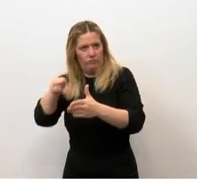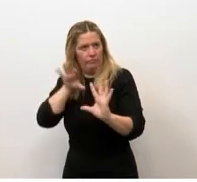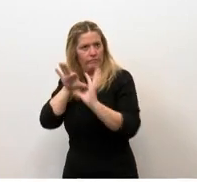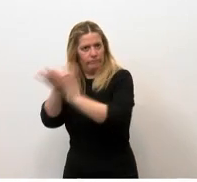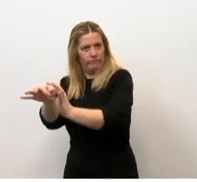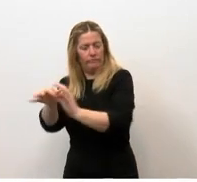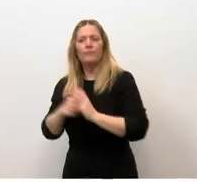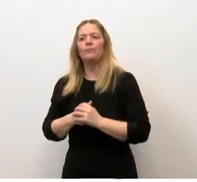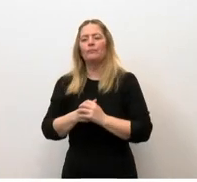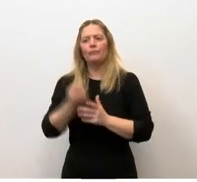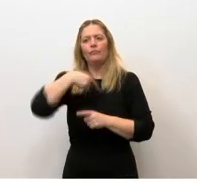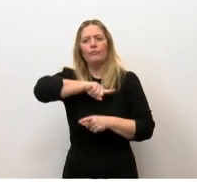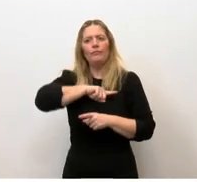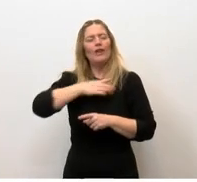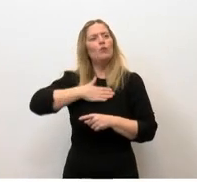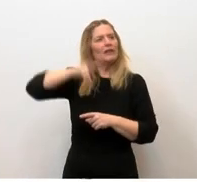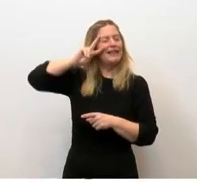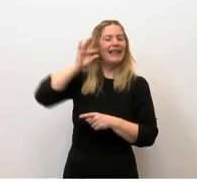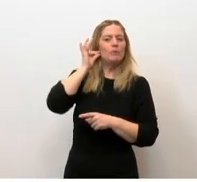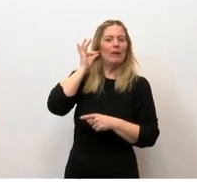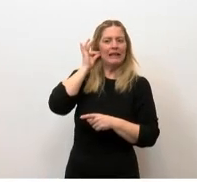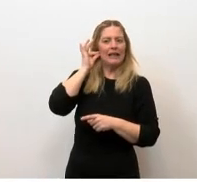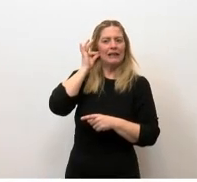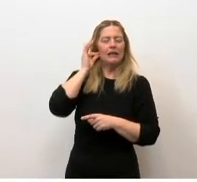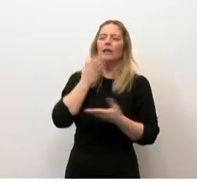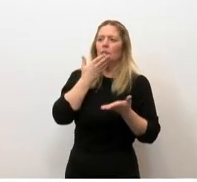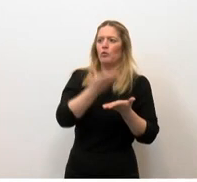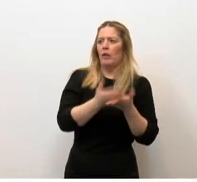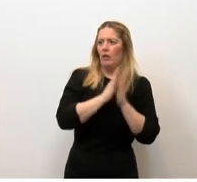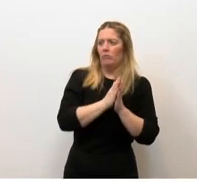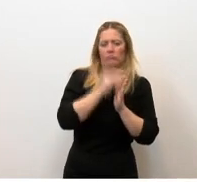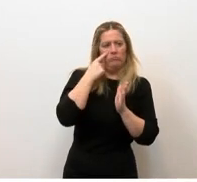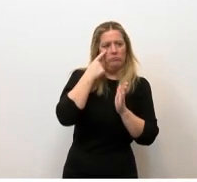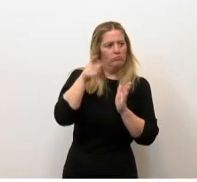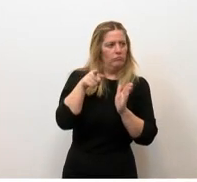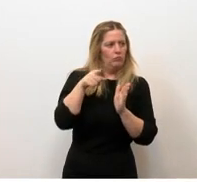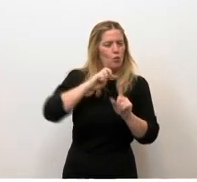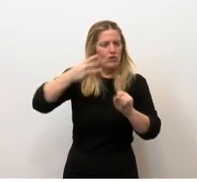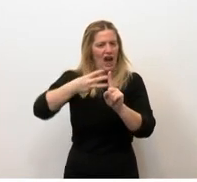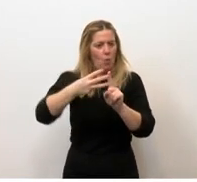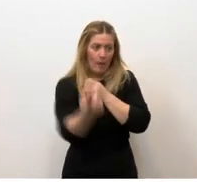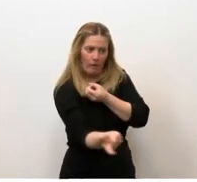Hemos pedido a nuestras expertas UDG si querían formar parte de una web,